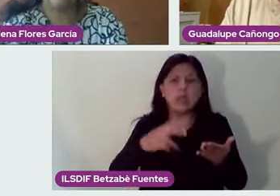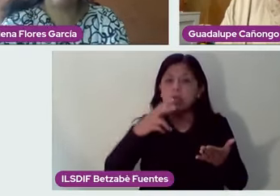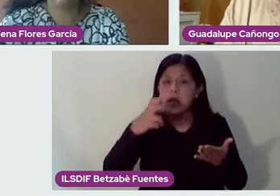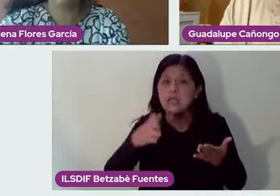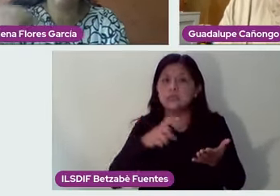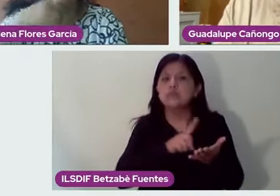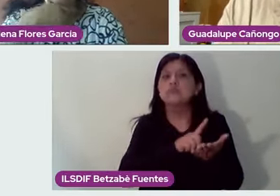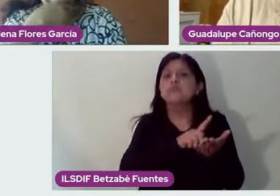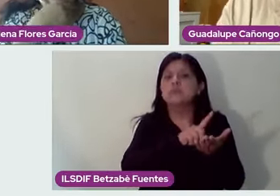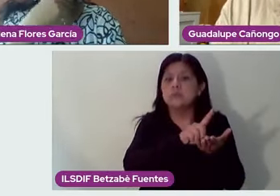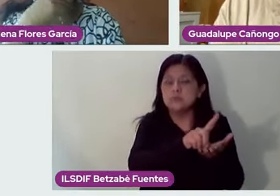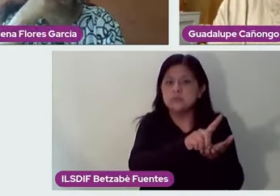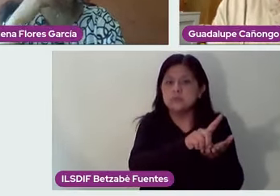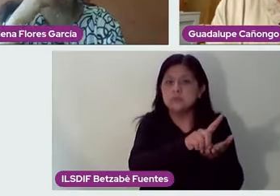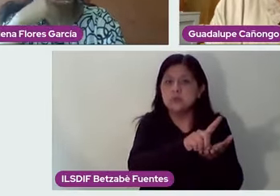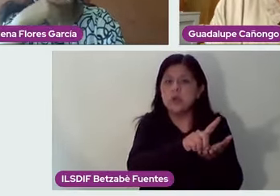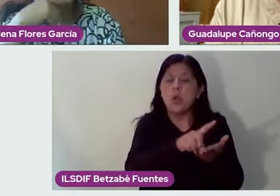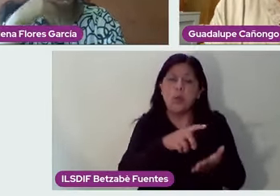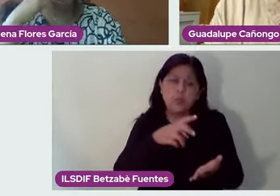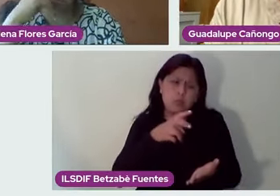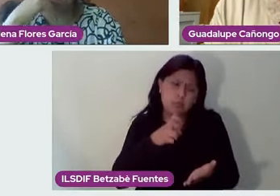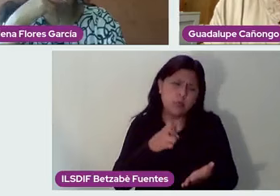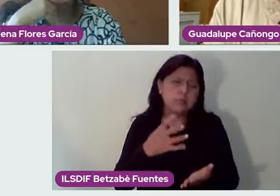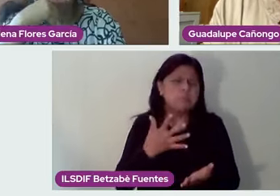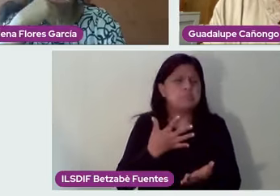mucho cuidado porque de pronto cuando